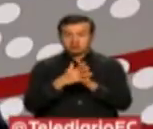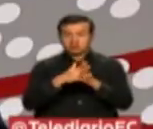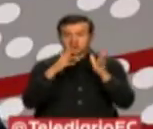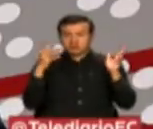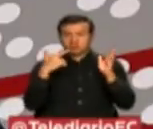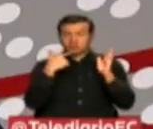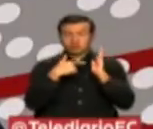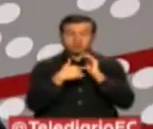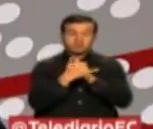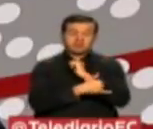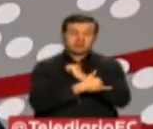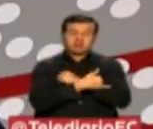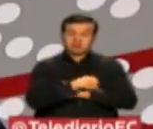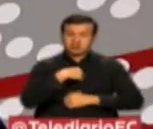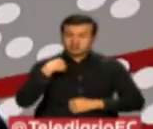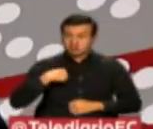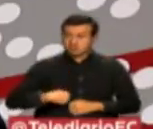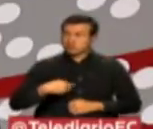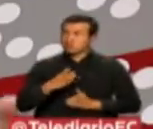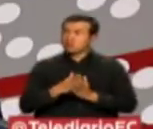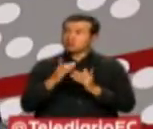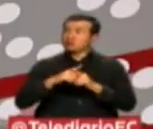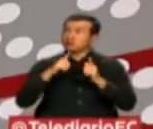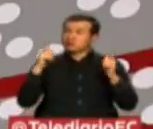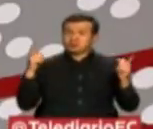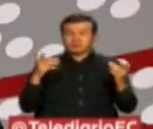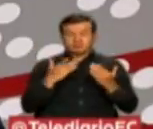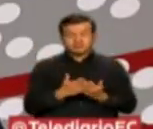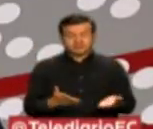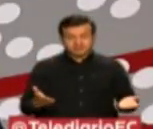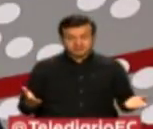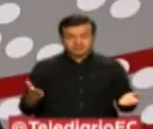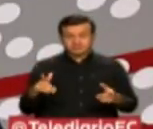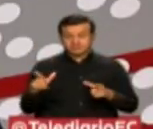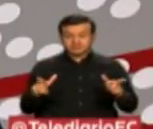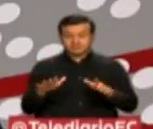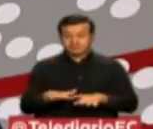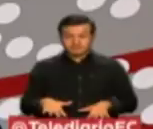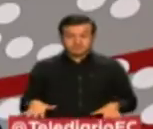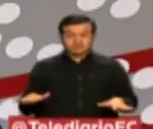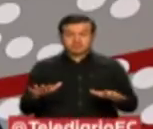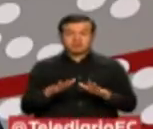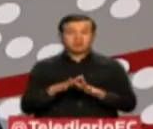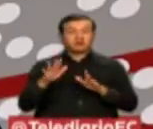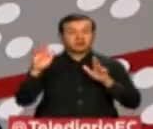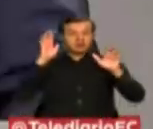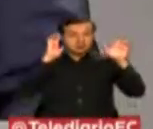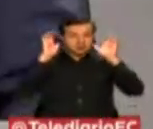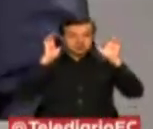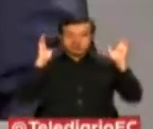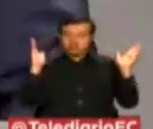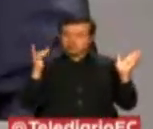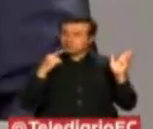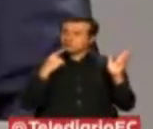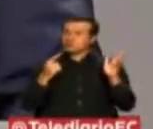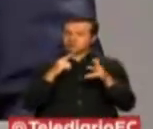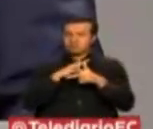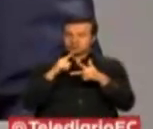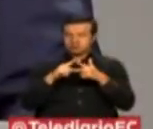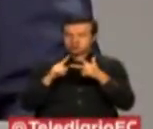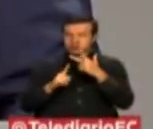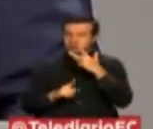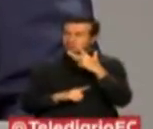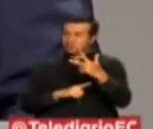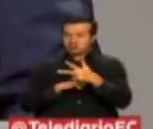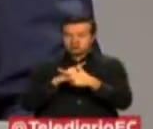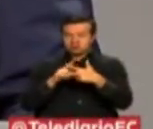la China, por señalar solamente un ejemplo, es un lugar absolutamente estratégico. Ahora, se habla de tres flotas, ¿todas